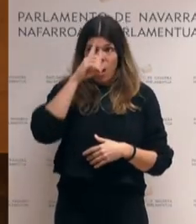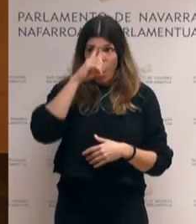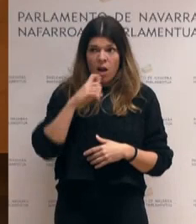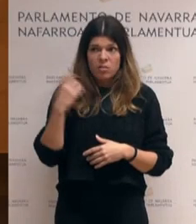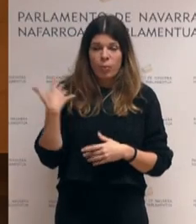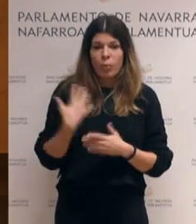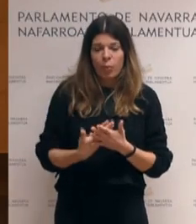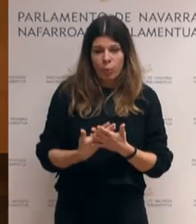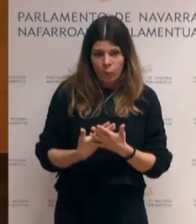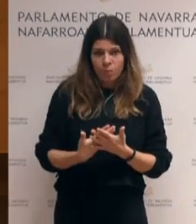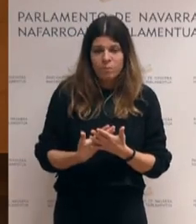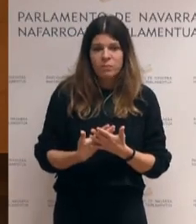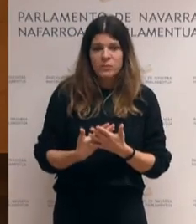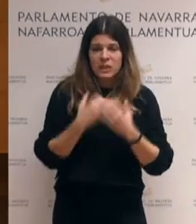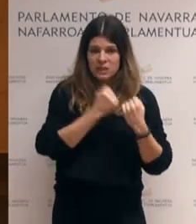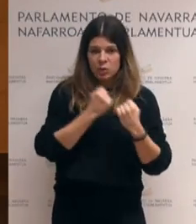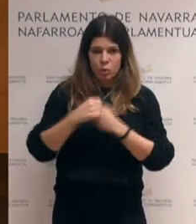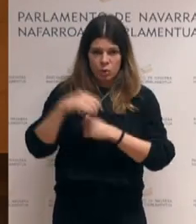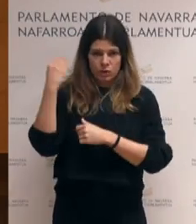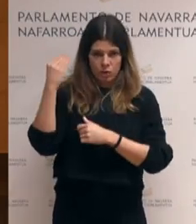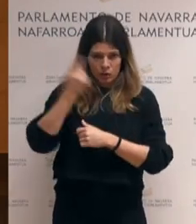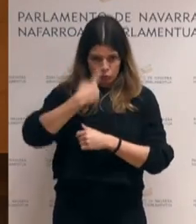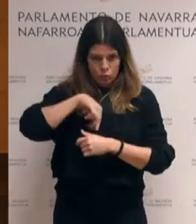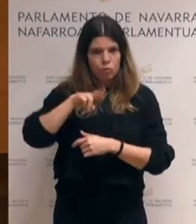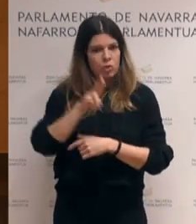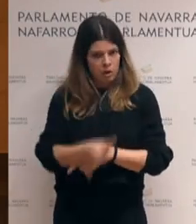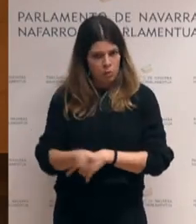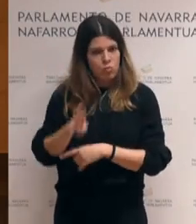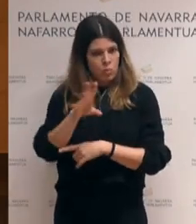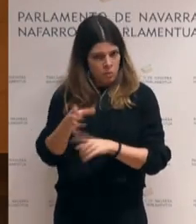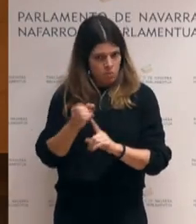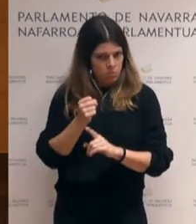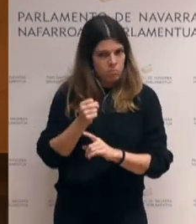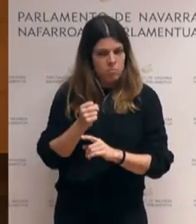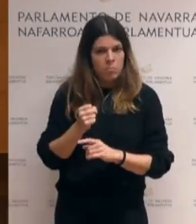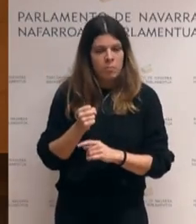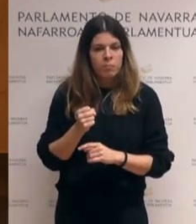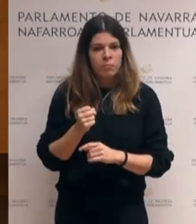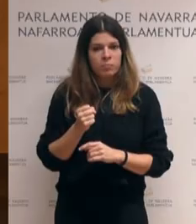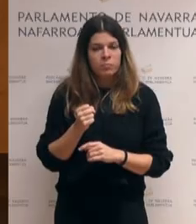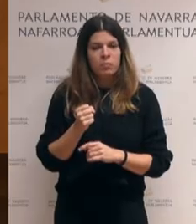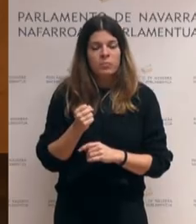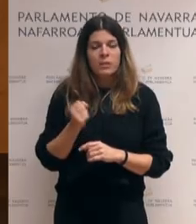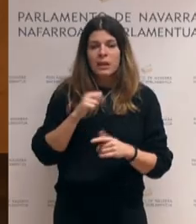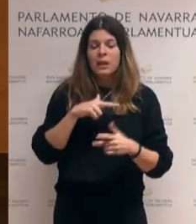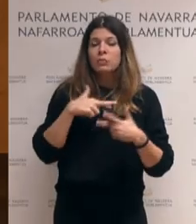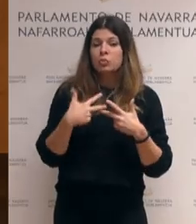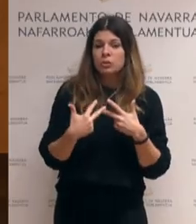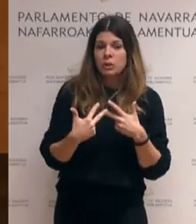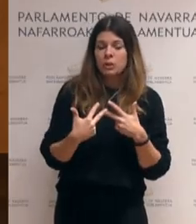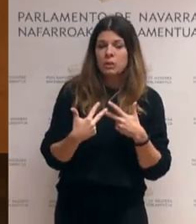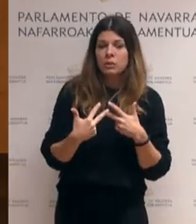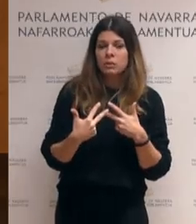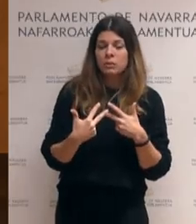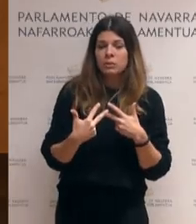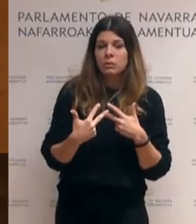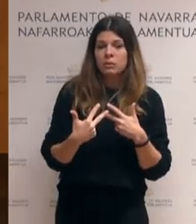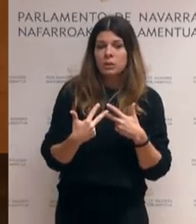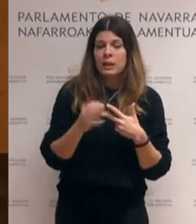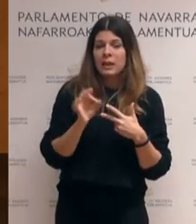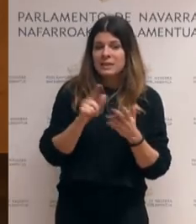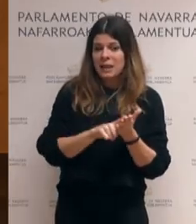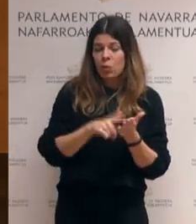zirene eta eusk nafarroako berezko hizkuntza egoera prar jaritz